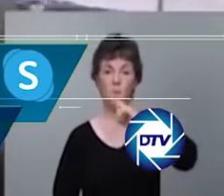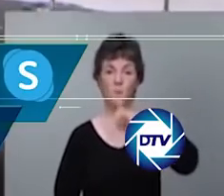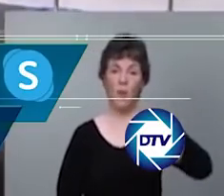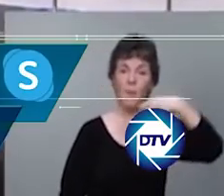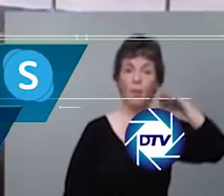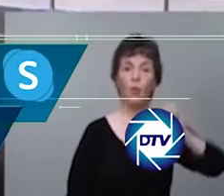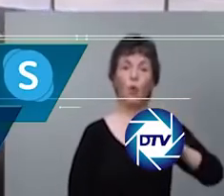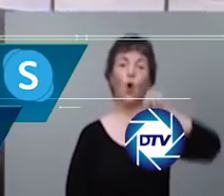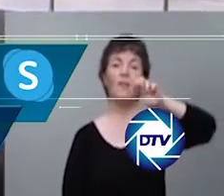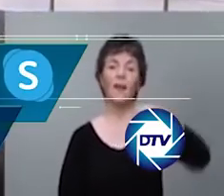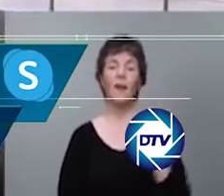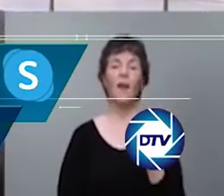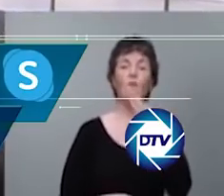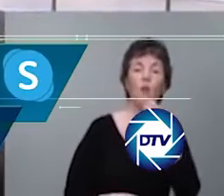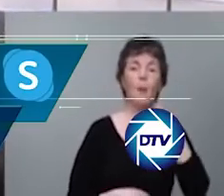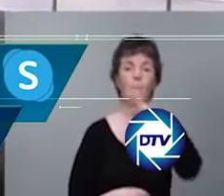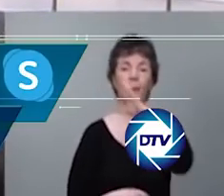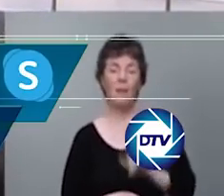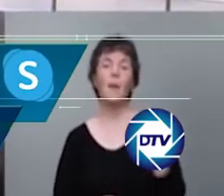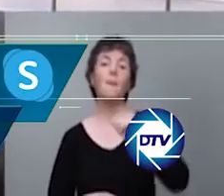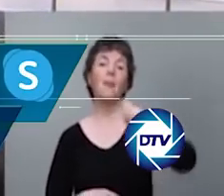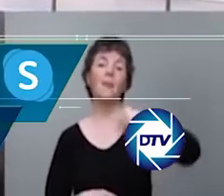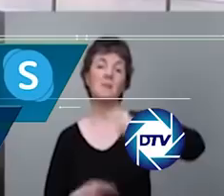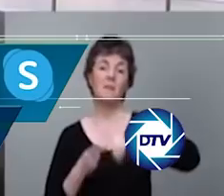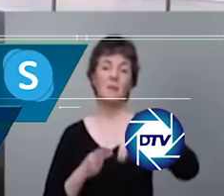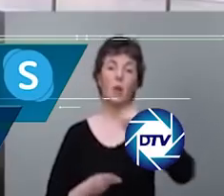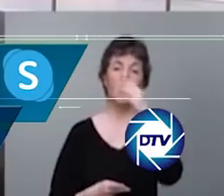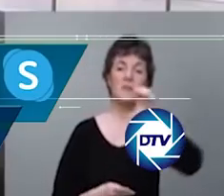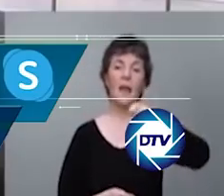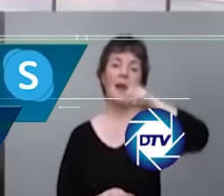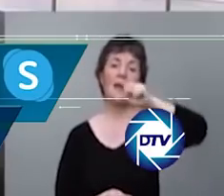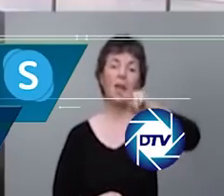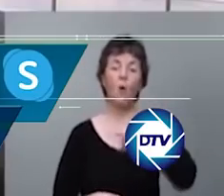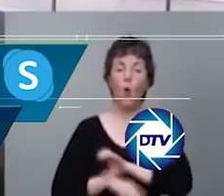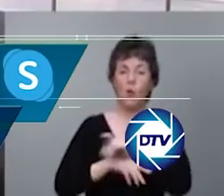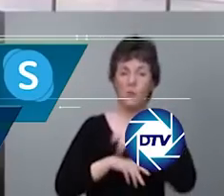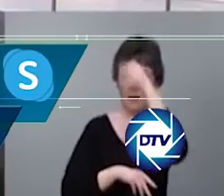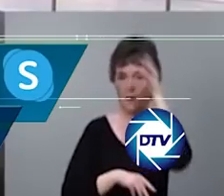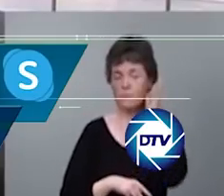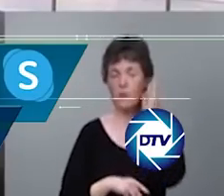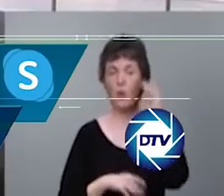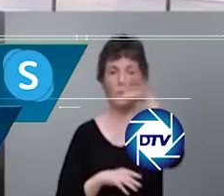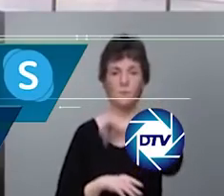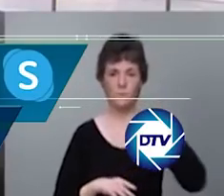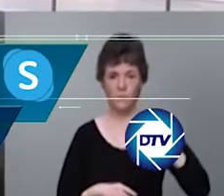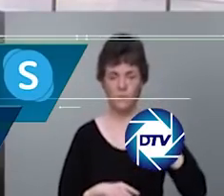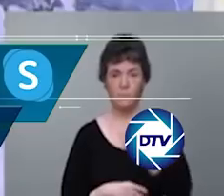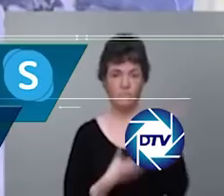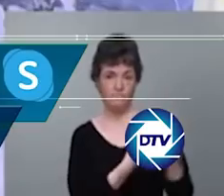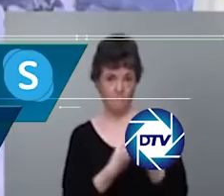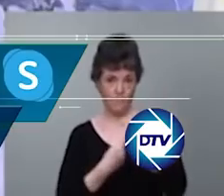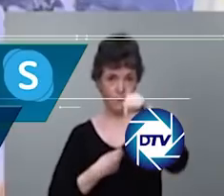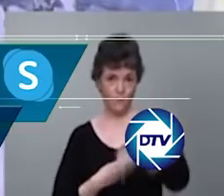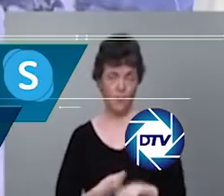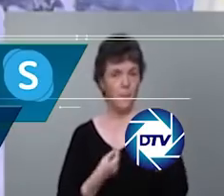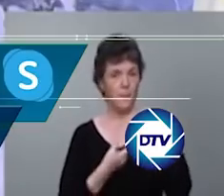ETA, no se le haréis la sangre, se lo decía a los socialistas. Ella, madre de un socialista, no se le haréis la sangre de